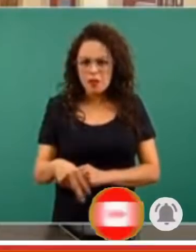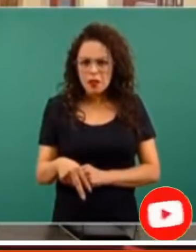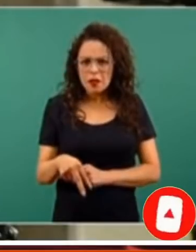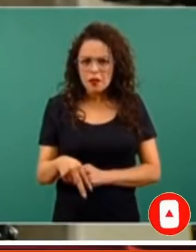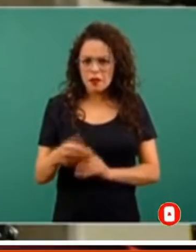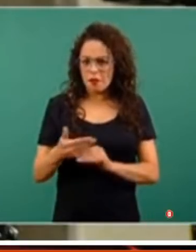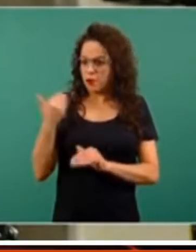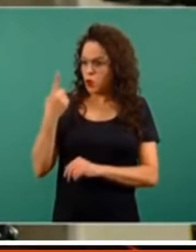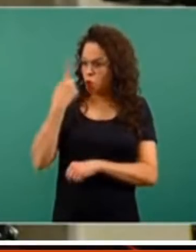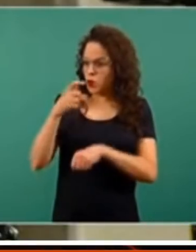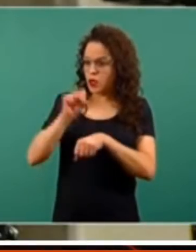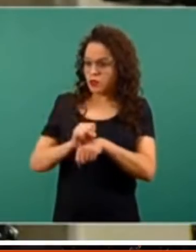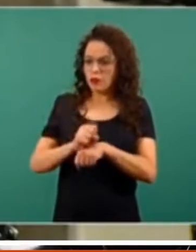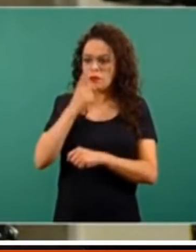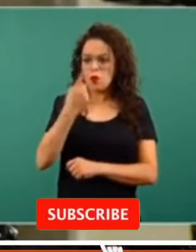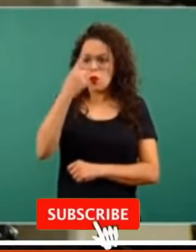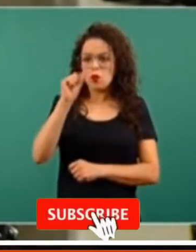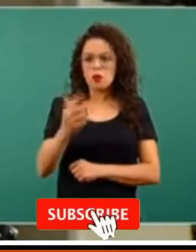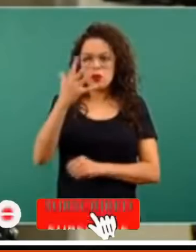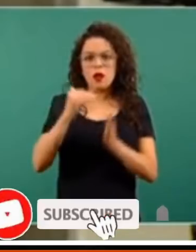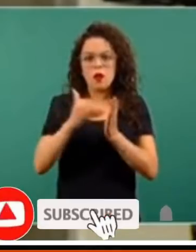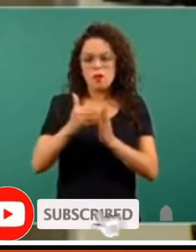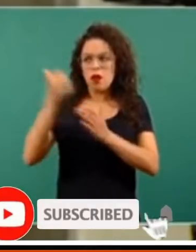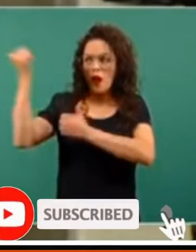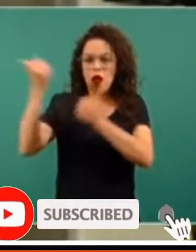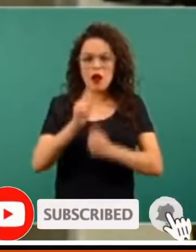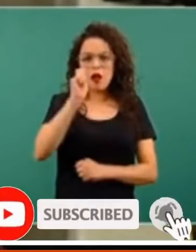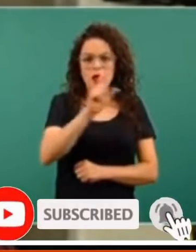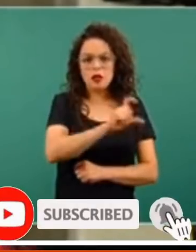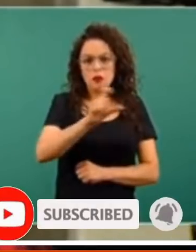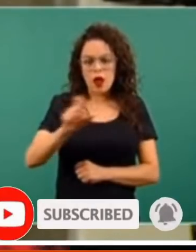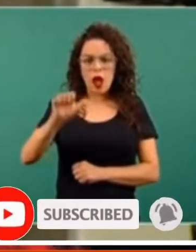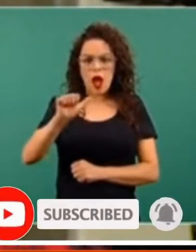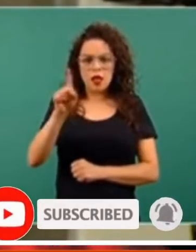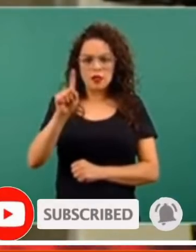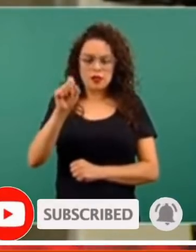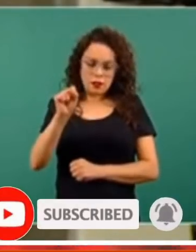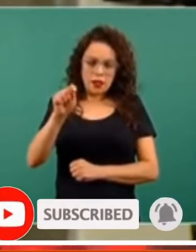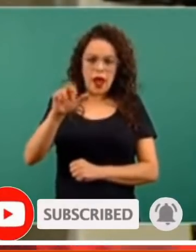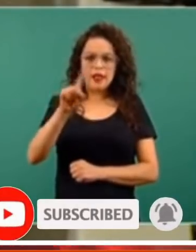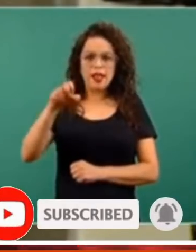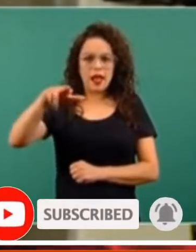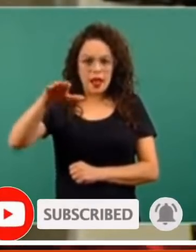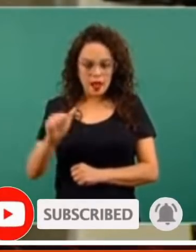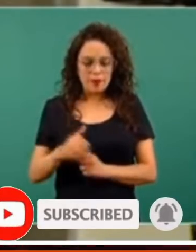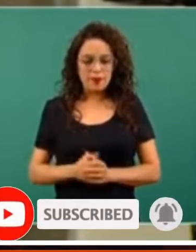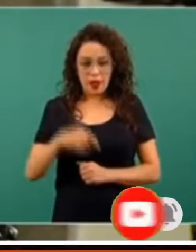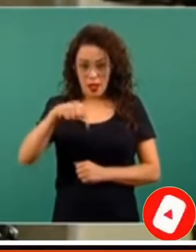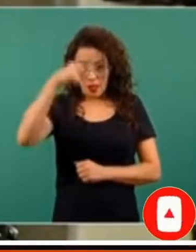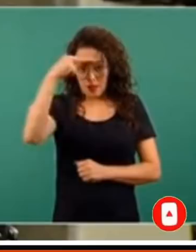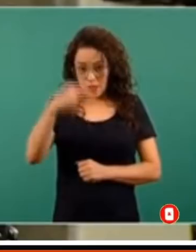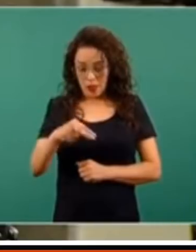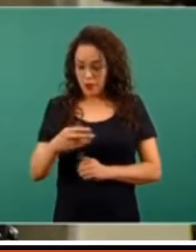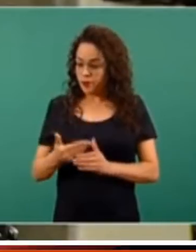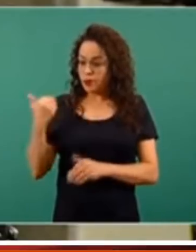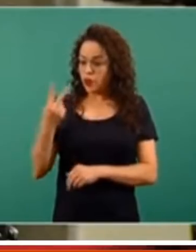una semana 1.5 millones de la vacuna AstraZeneca a territorio nacional. Y hace 2 días el